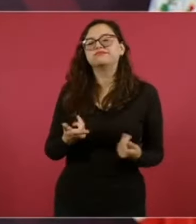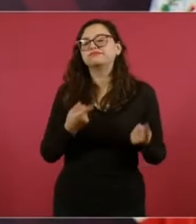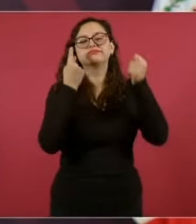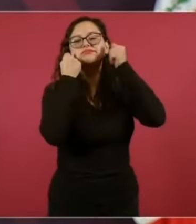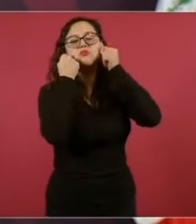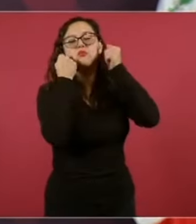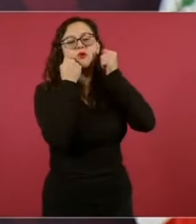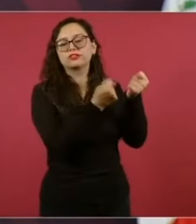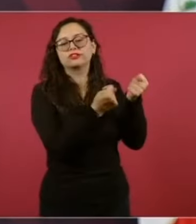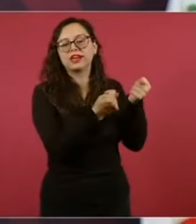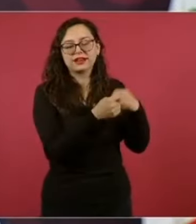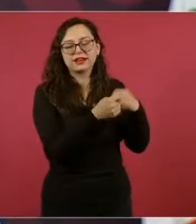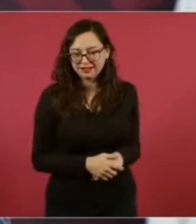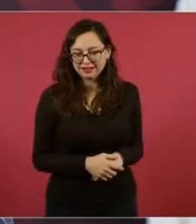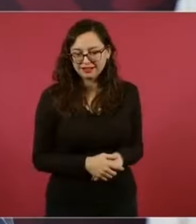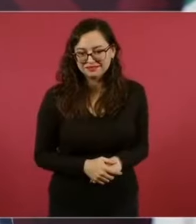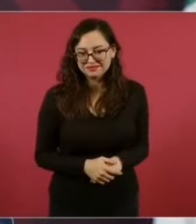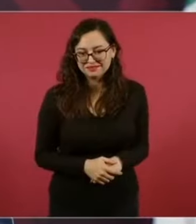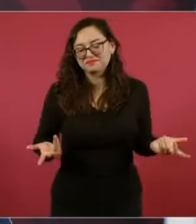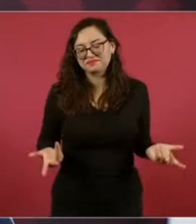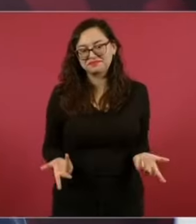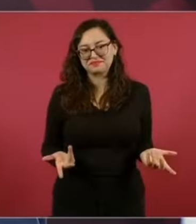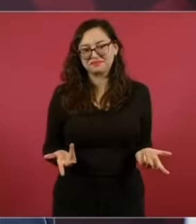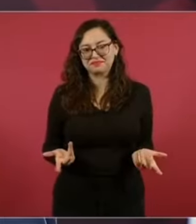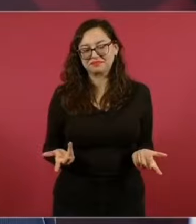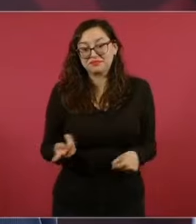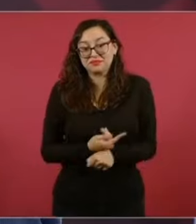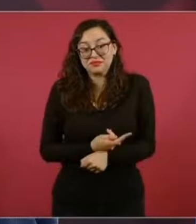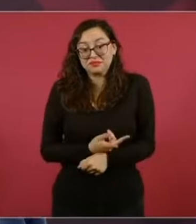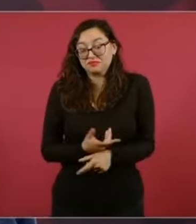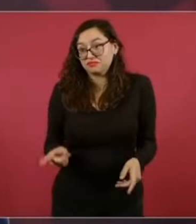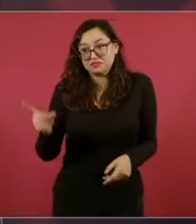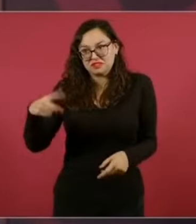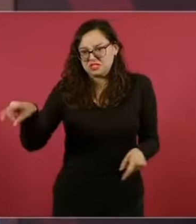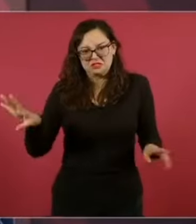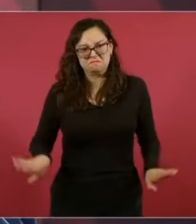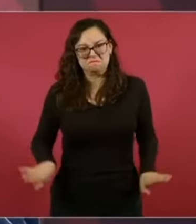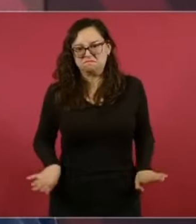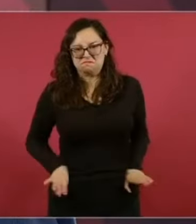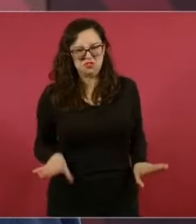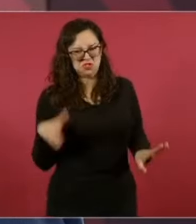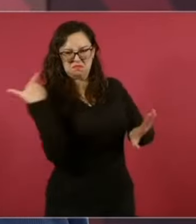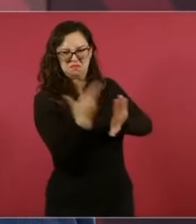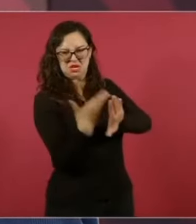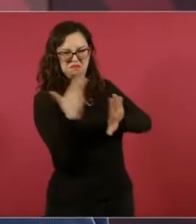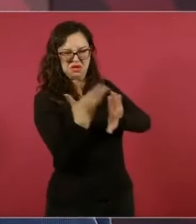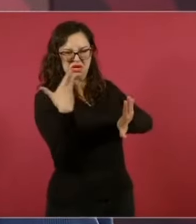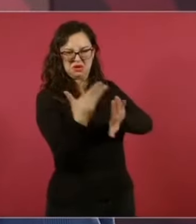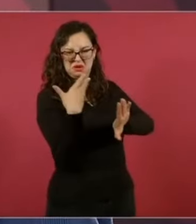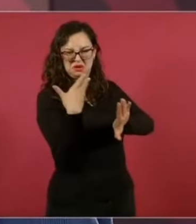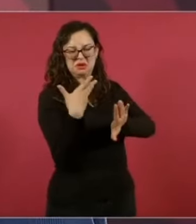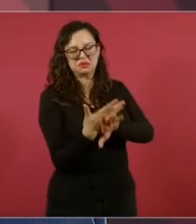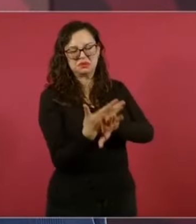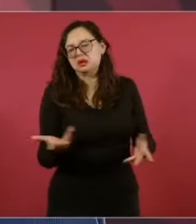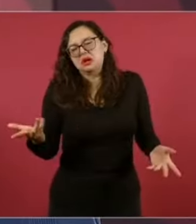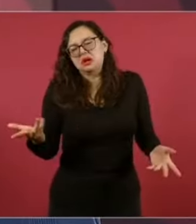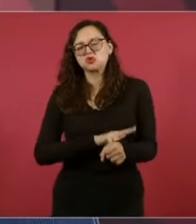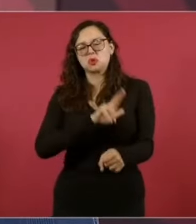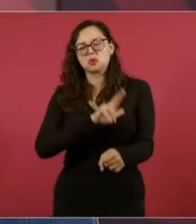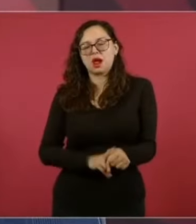Sin embargo, están pues en su papel. Siempre ha habido en